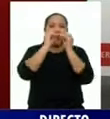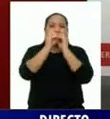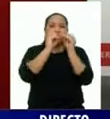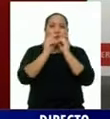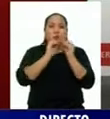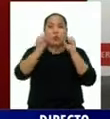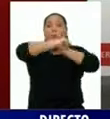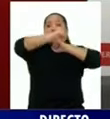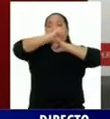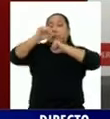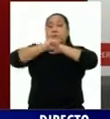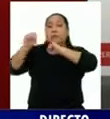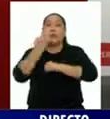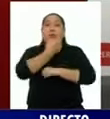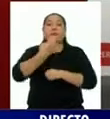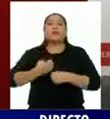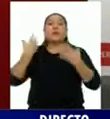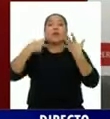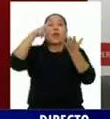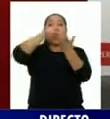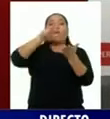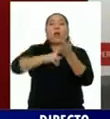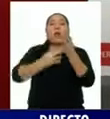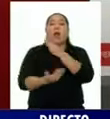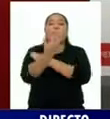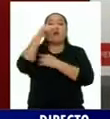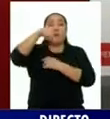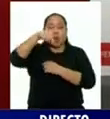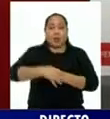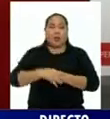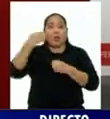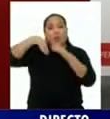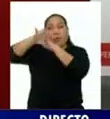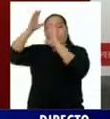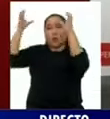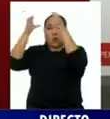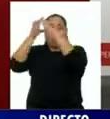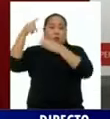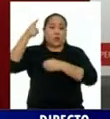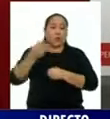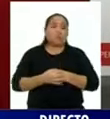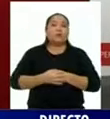publicidad estatal que acaba de aprobarse el día de hoy por la mañana en el Congreso de la República?